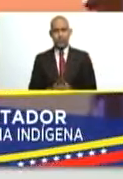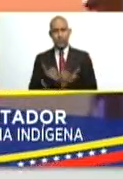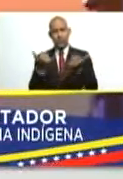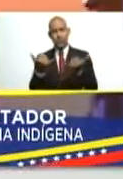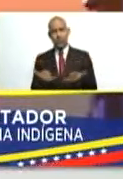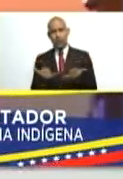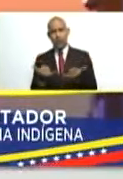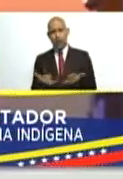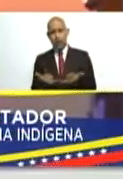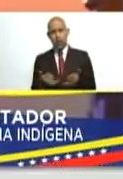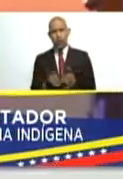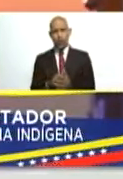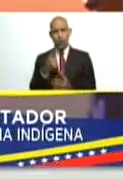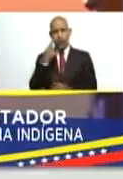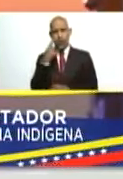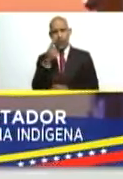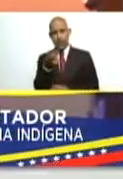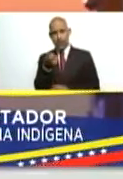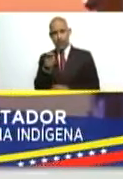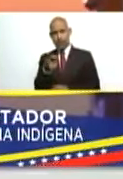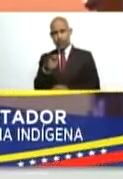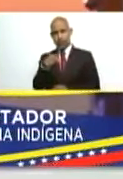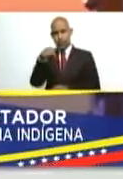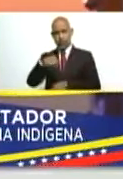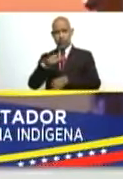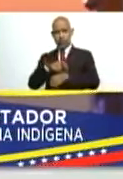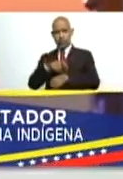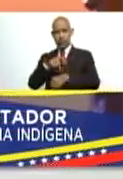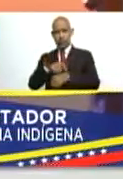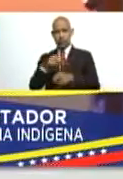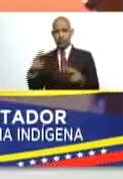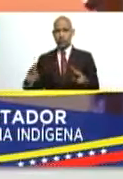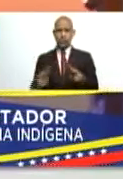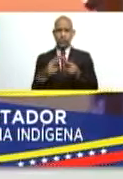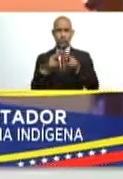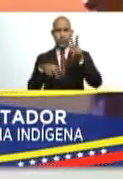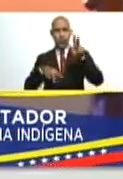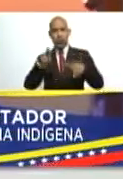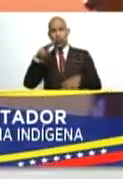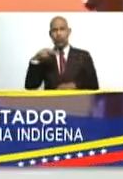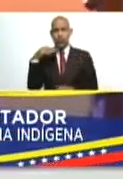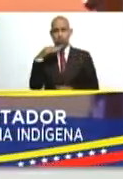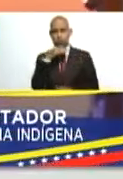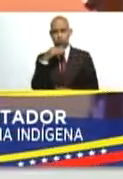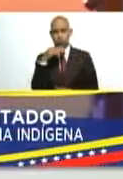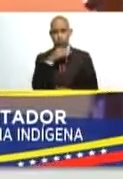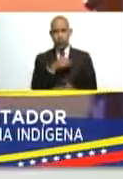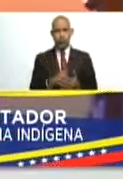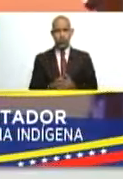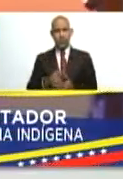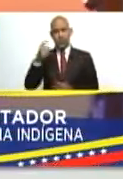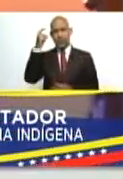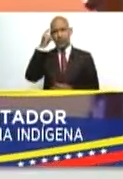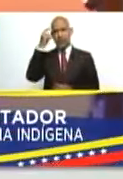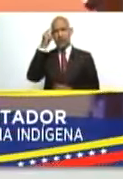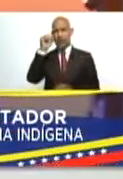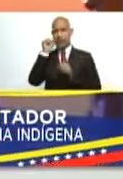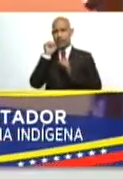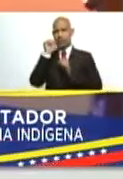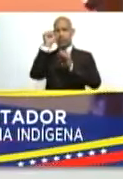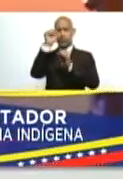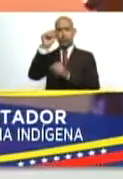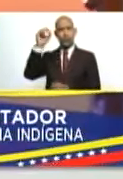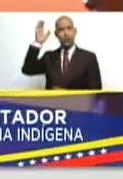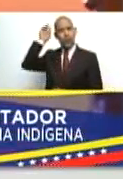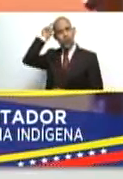han sintonizado a esta hora, este acto de hoy, 12 de octubre, Día de la Resistencia